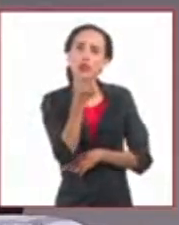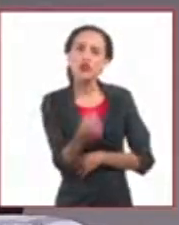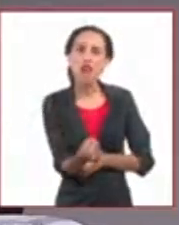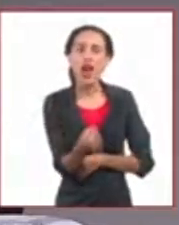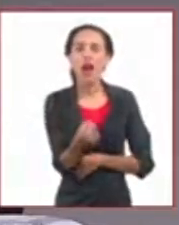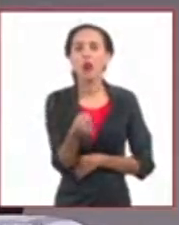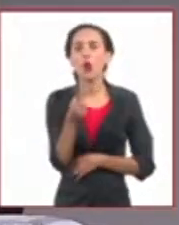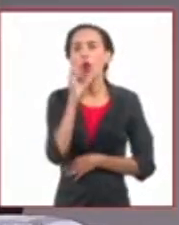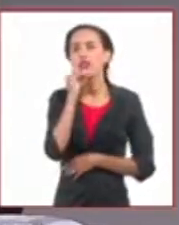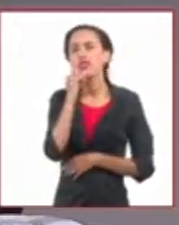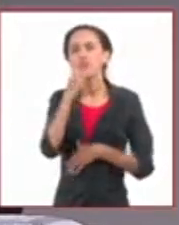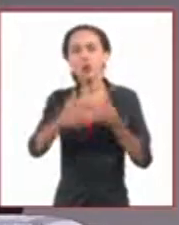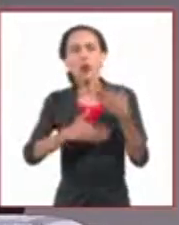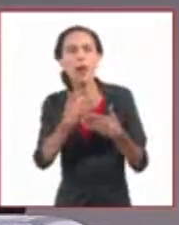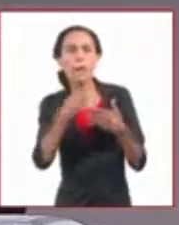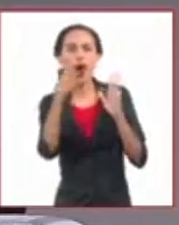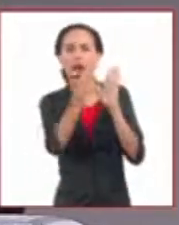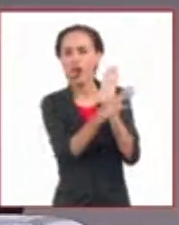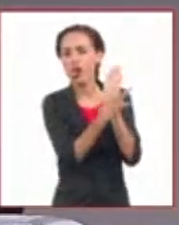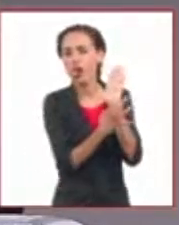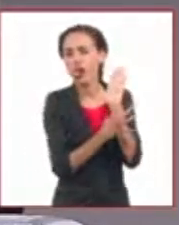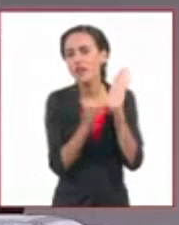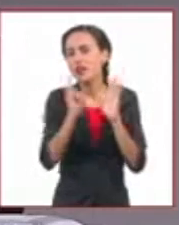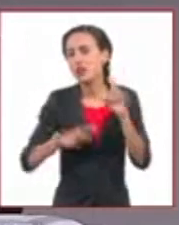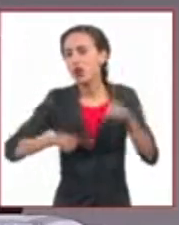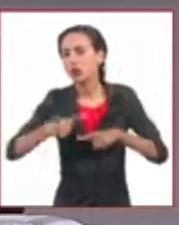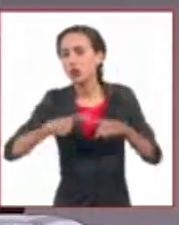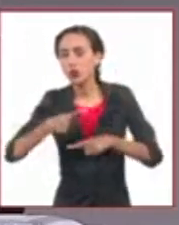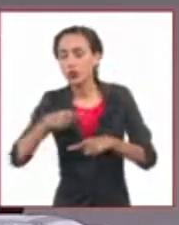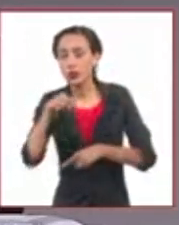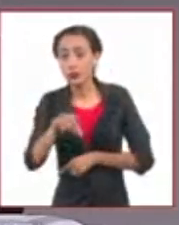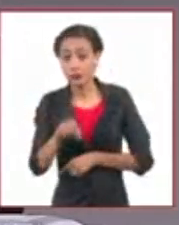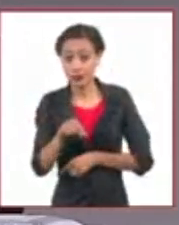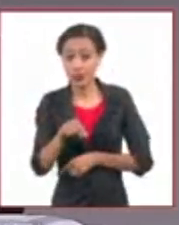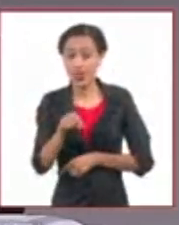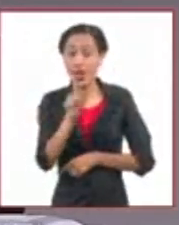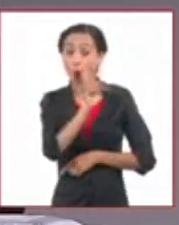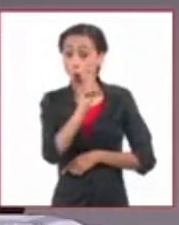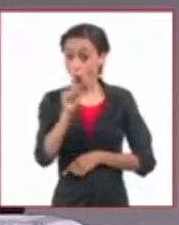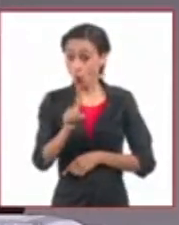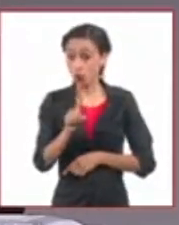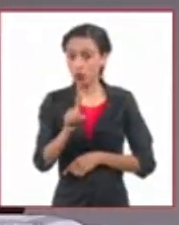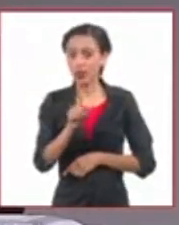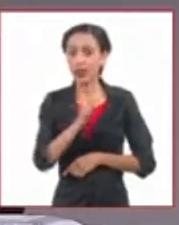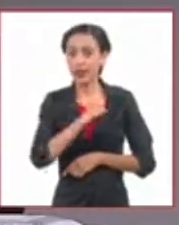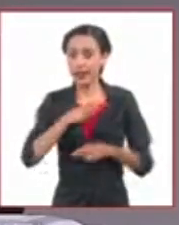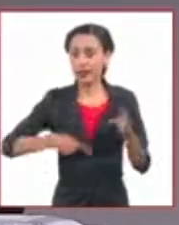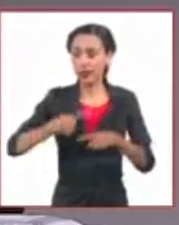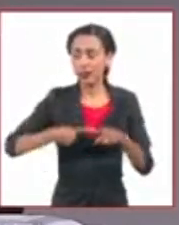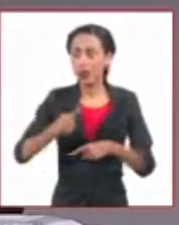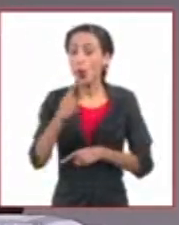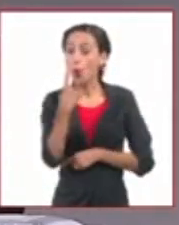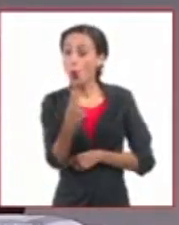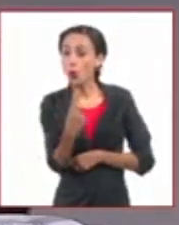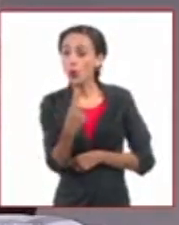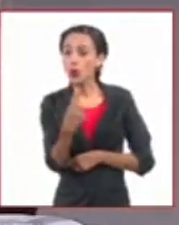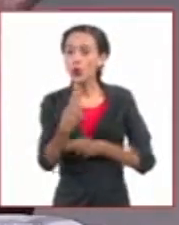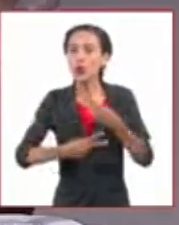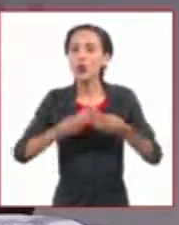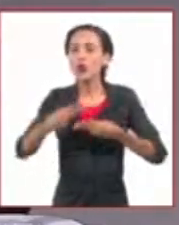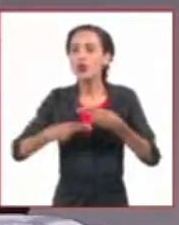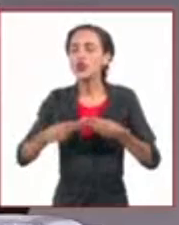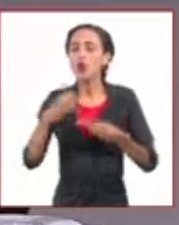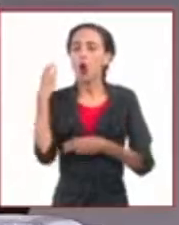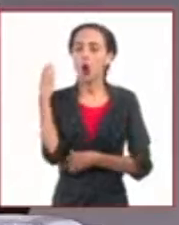a venezuela a instancias de la oea de estos 11 intentos uno fue promovido por colombia y 10